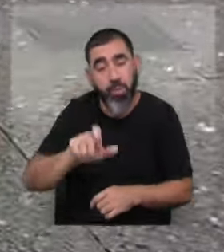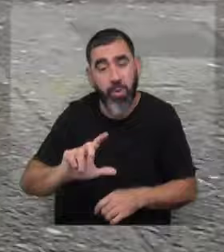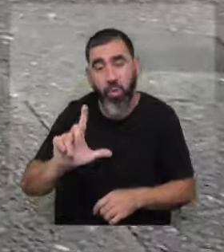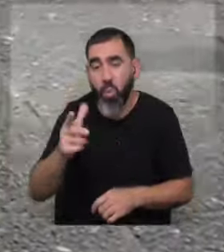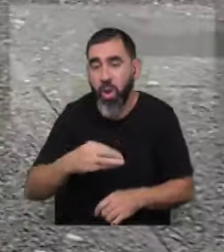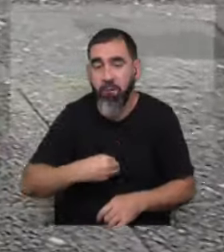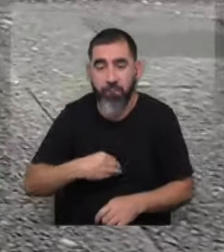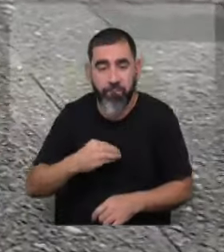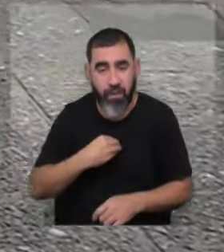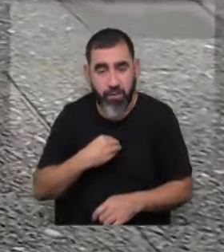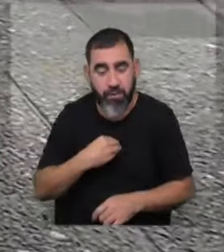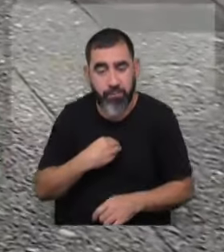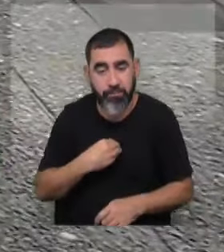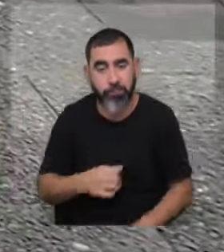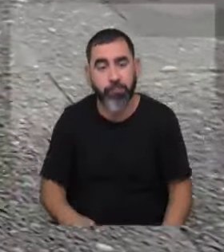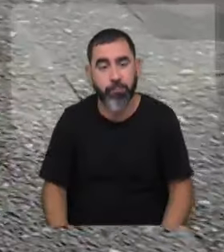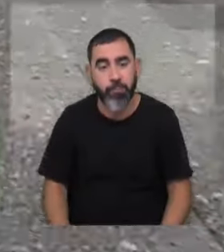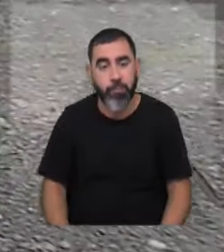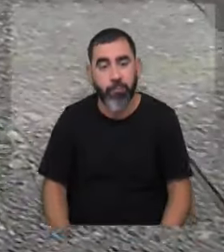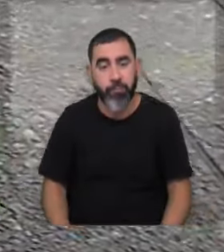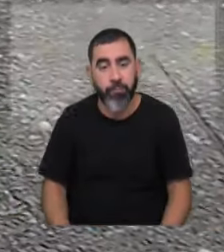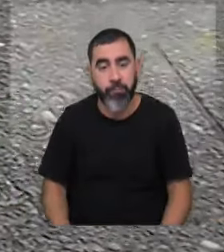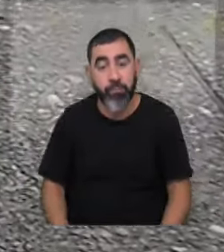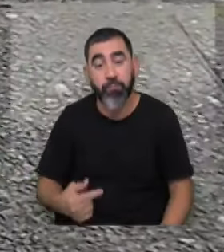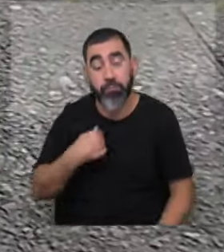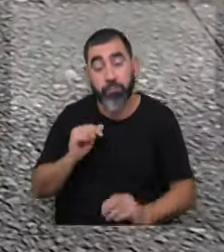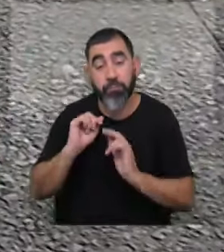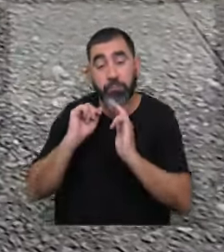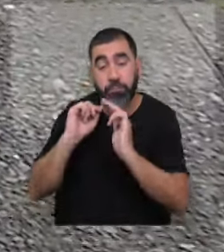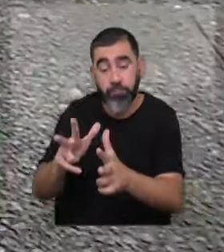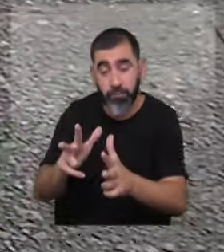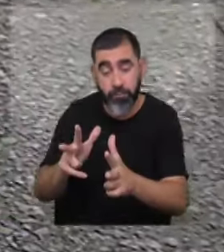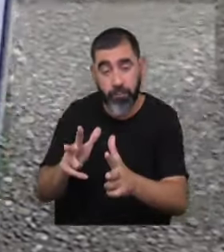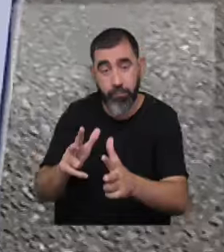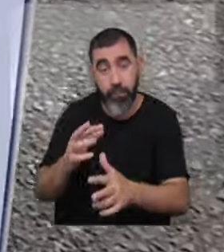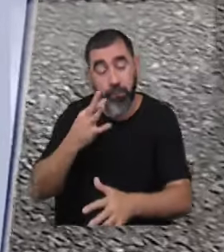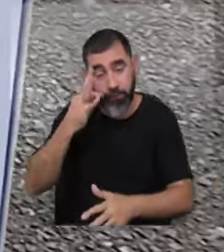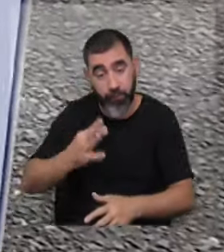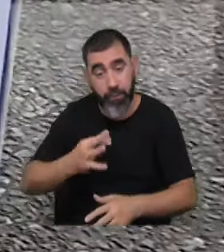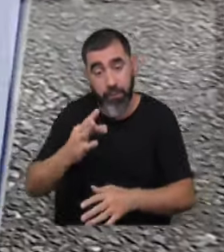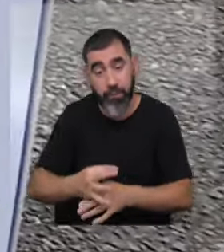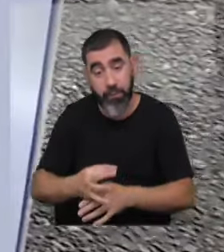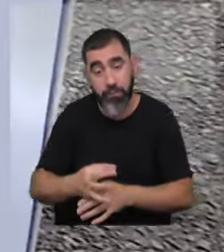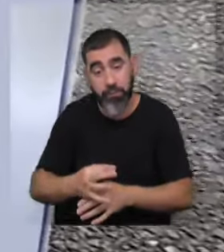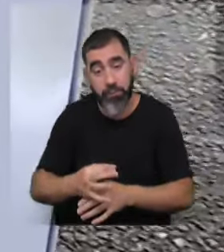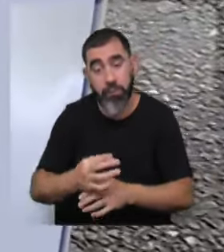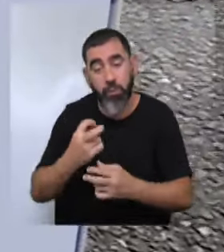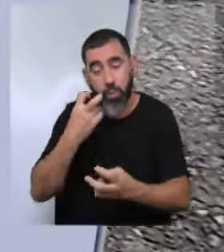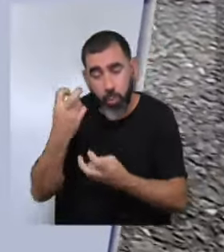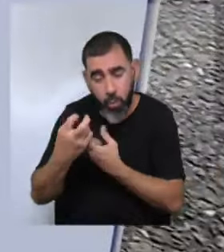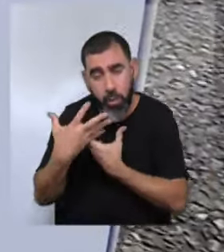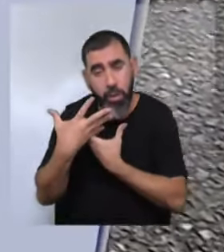lo tienen. Entonces, yo les digo a ellos que busquen